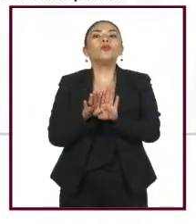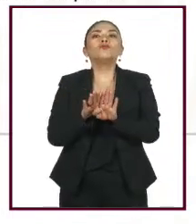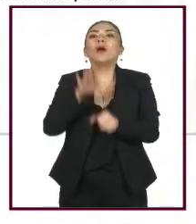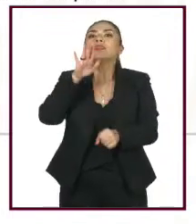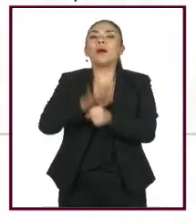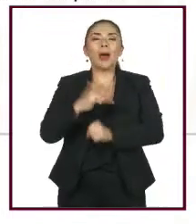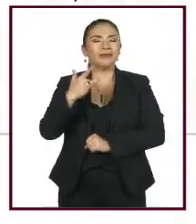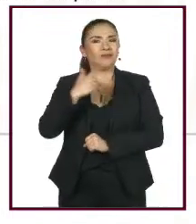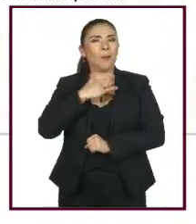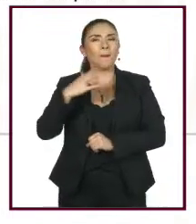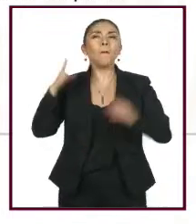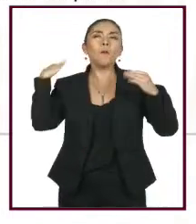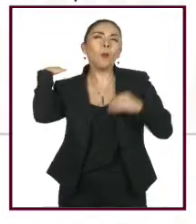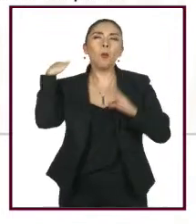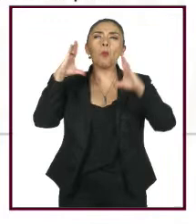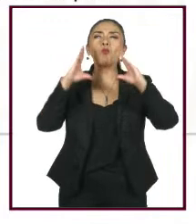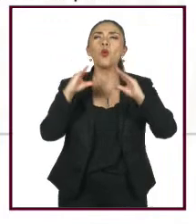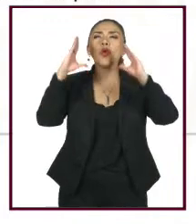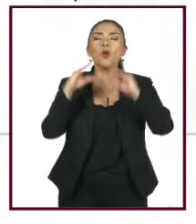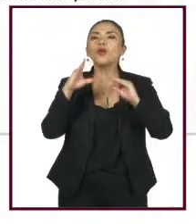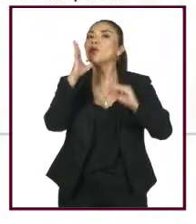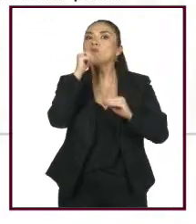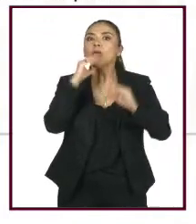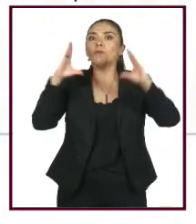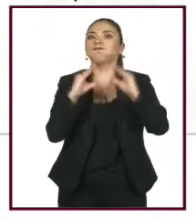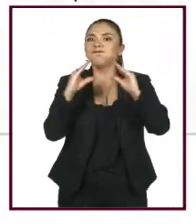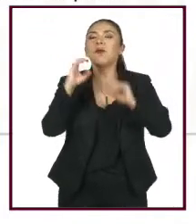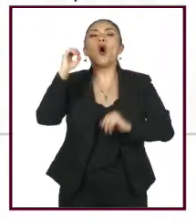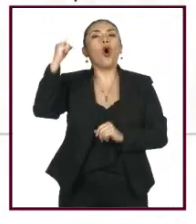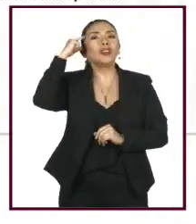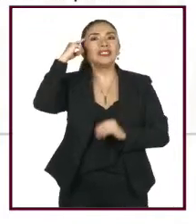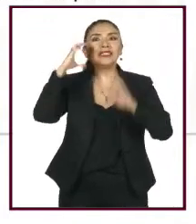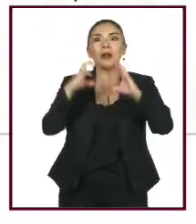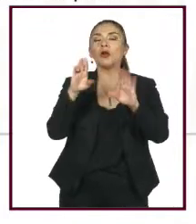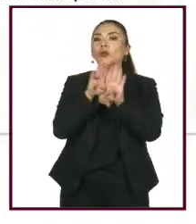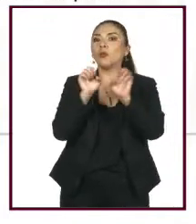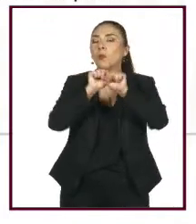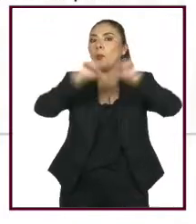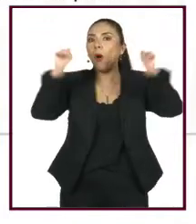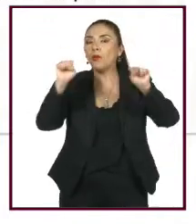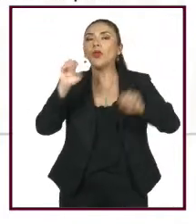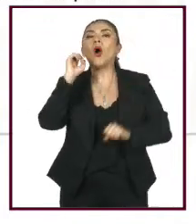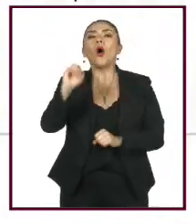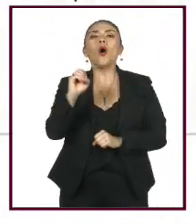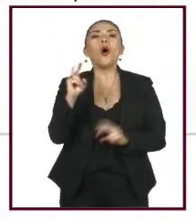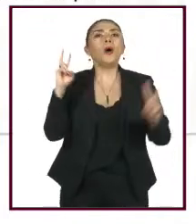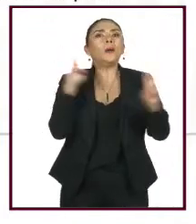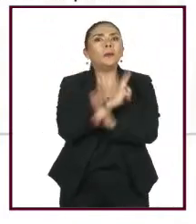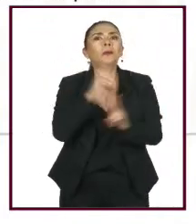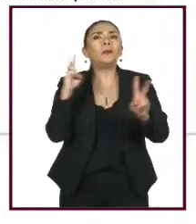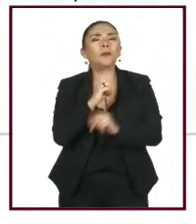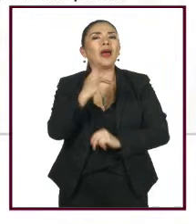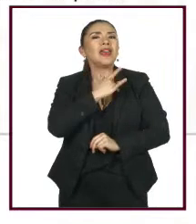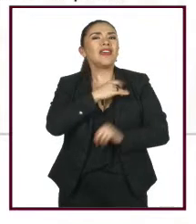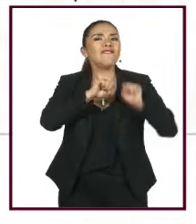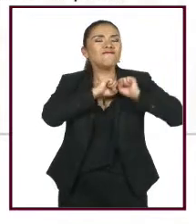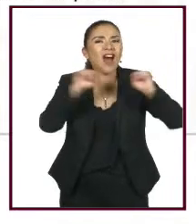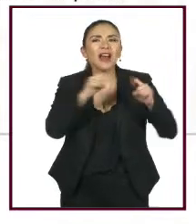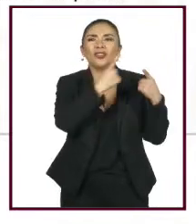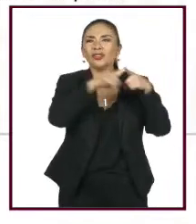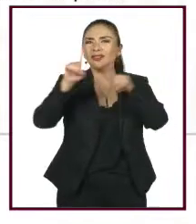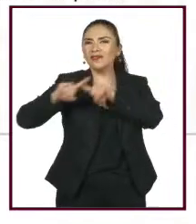congestión pulmonar, hemorragia cerebral, los infartos cerebrales que les comentaba, la fibrilación ventricular, infartos al